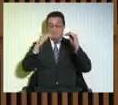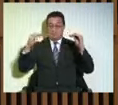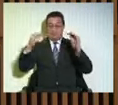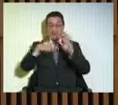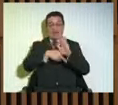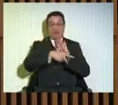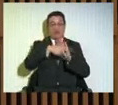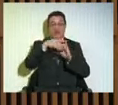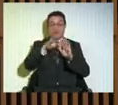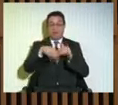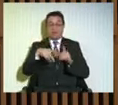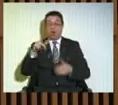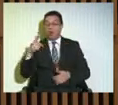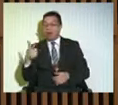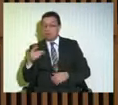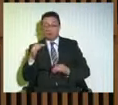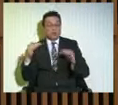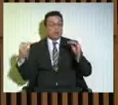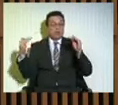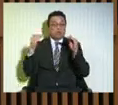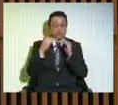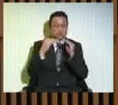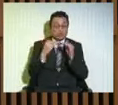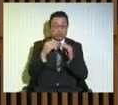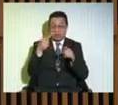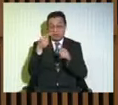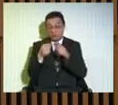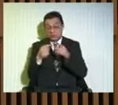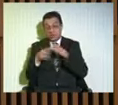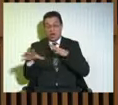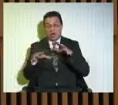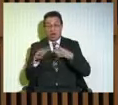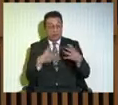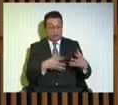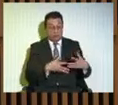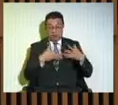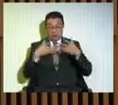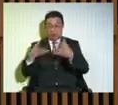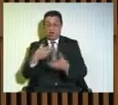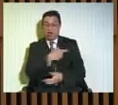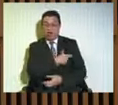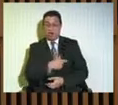queremos que los lápices sean los mismos, que el set escolar que entrega el gobierno de Chile